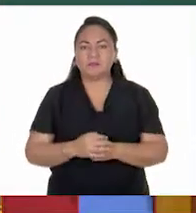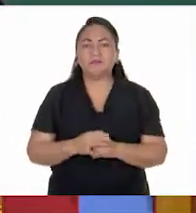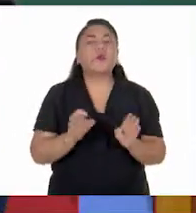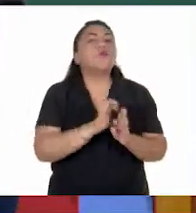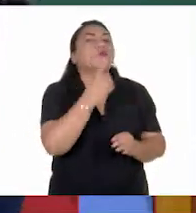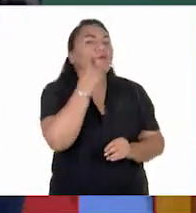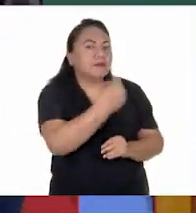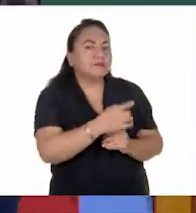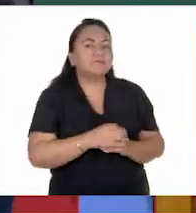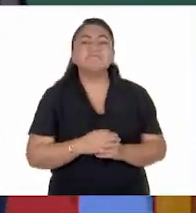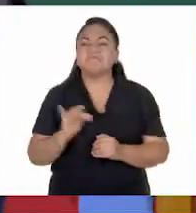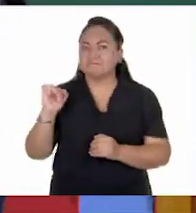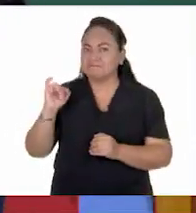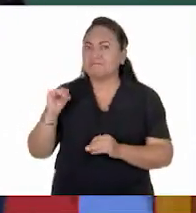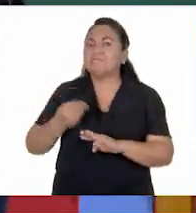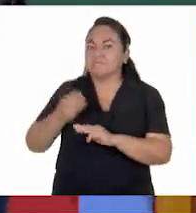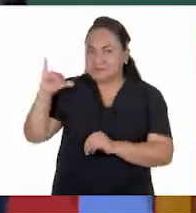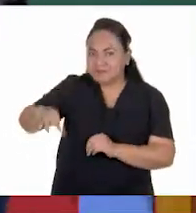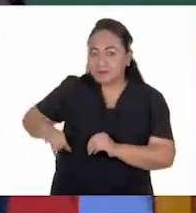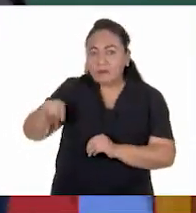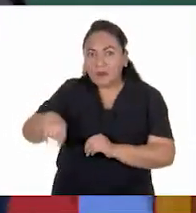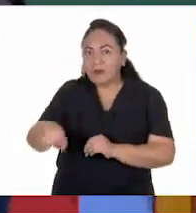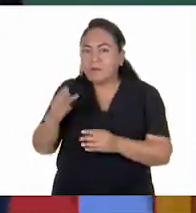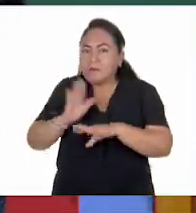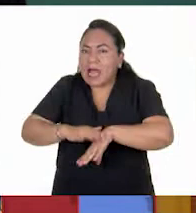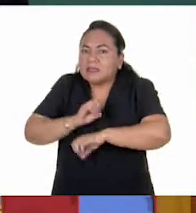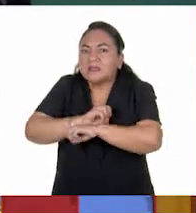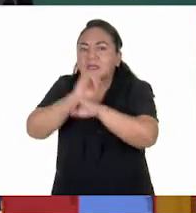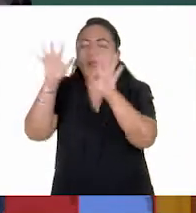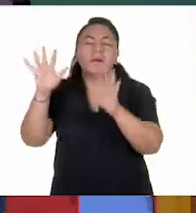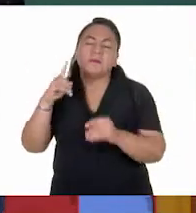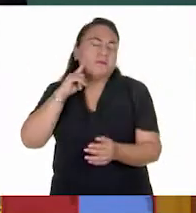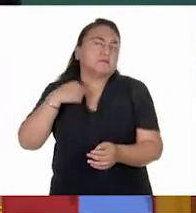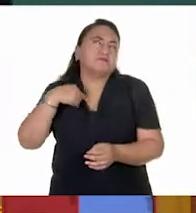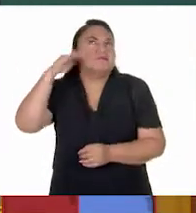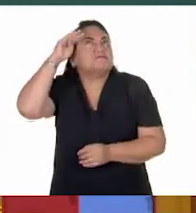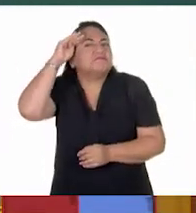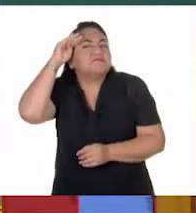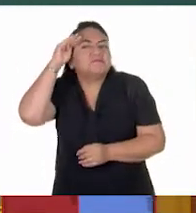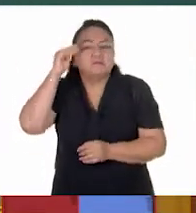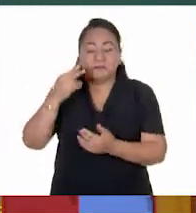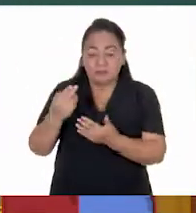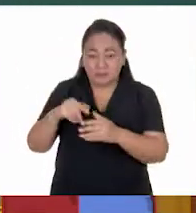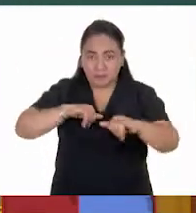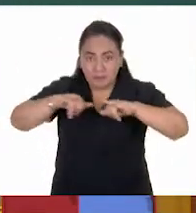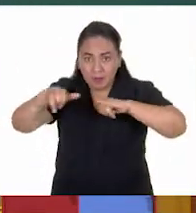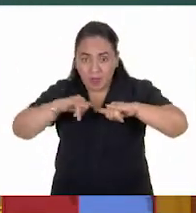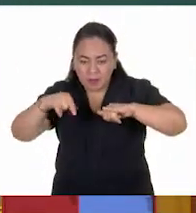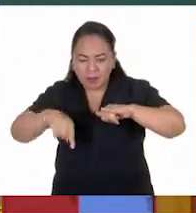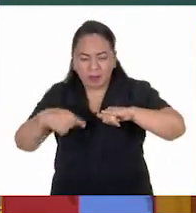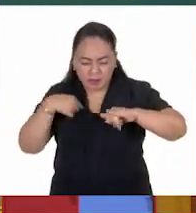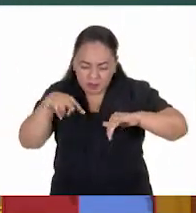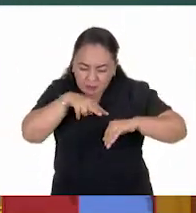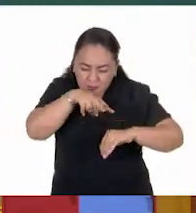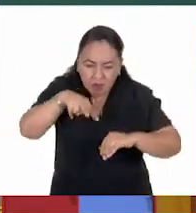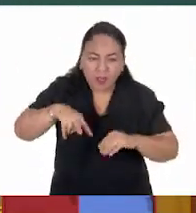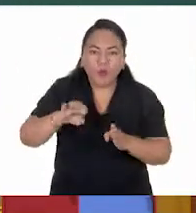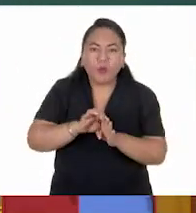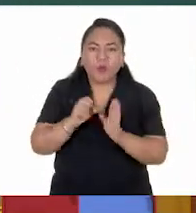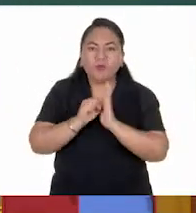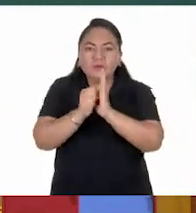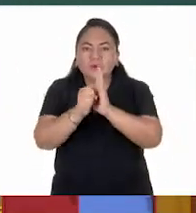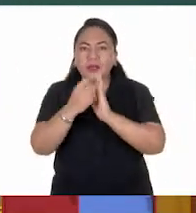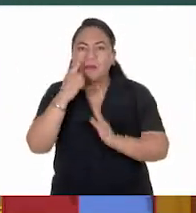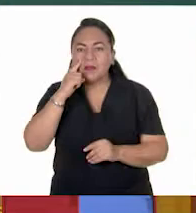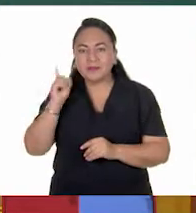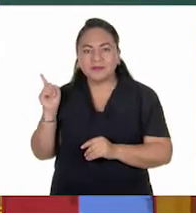parece sumamente interesante porque eso nos da mucha claridad. Por ejemplo, yo estaba pensando que en el croquis nos da una idea, por todos los símbolos que